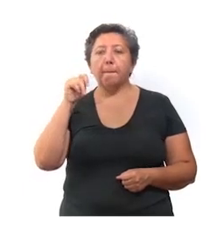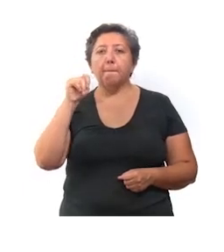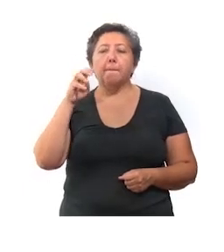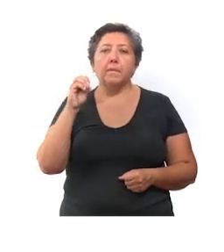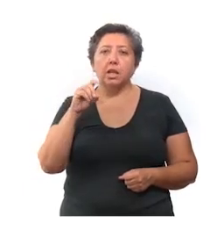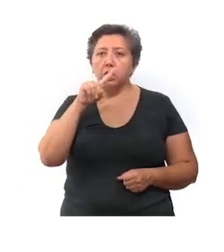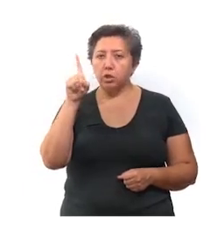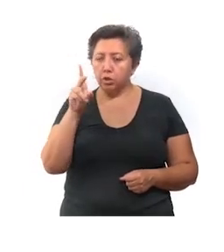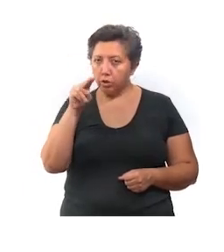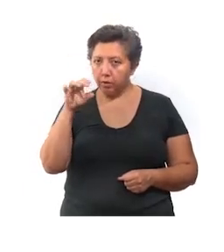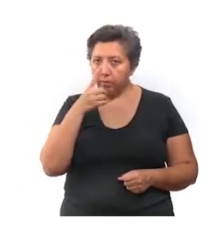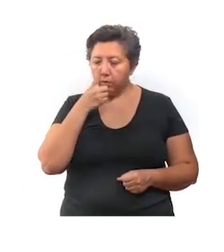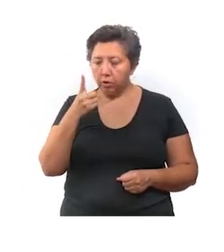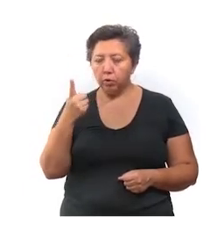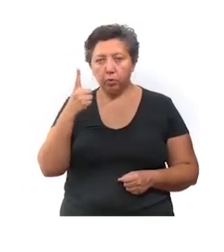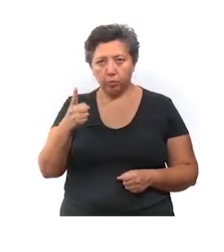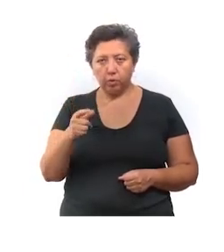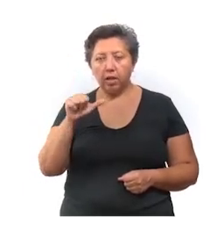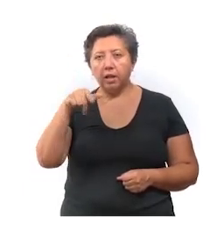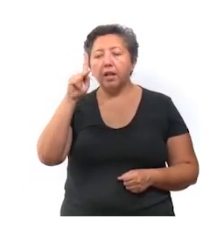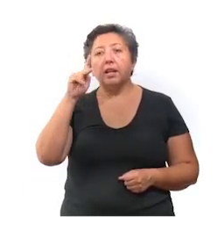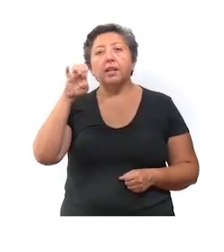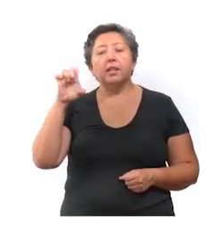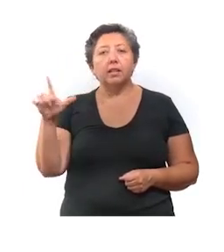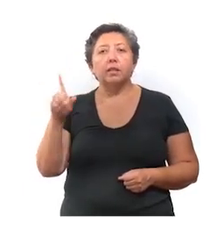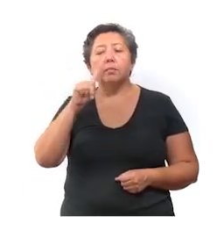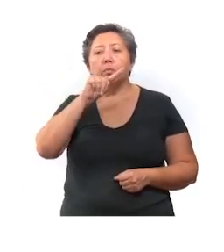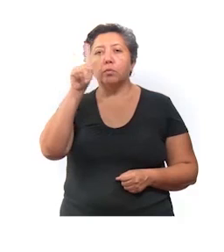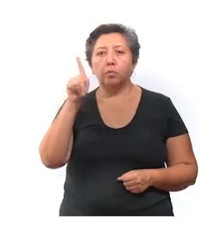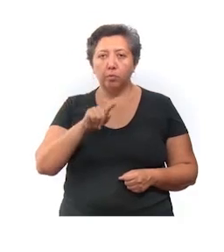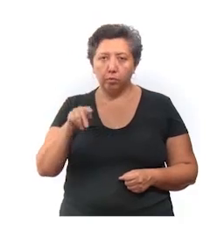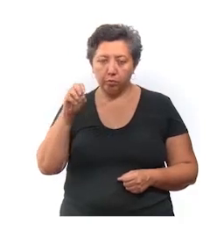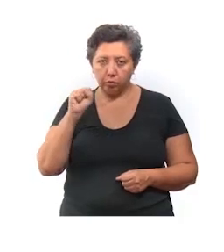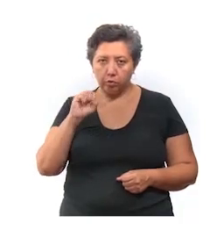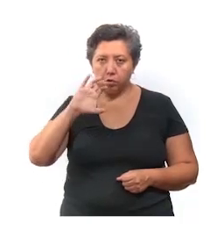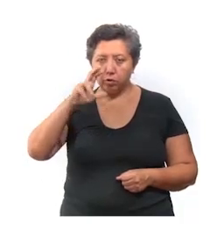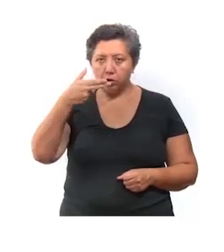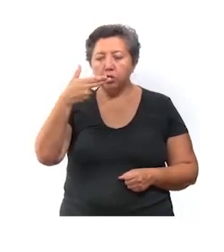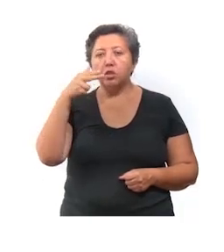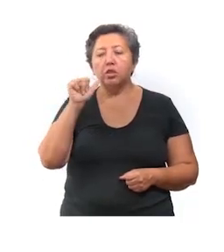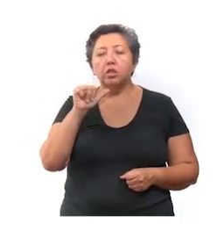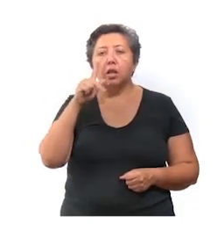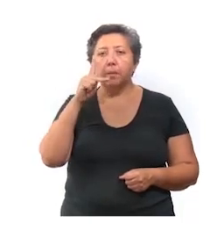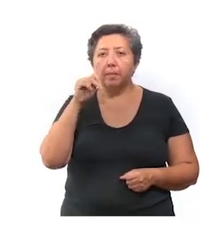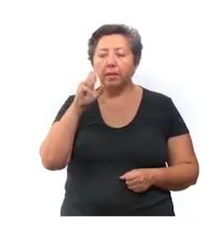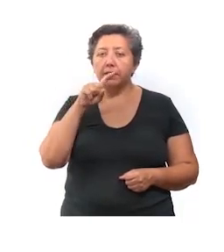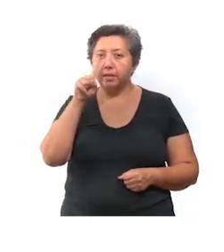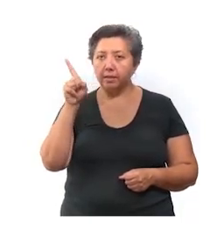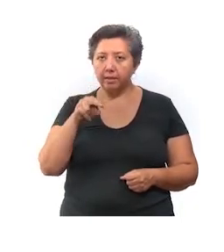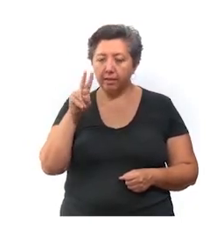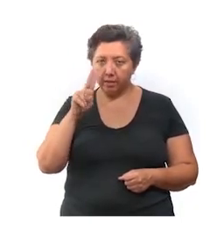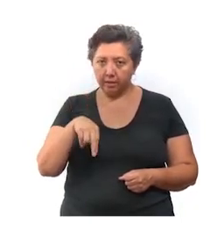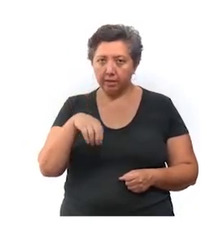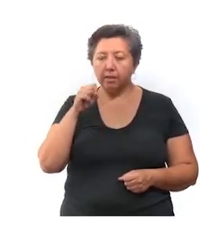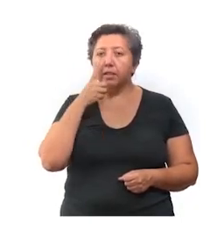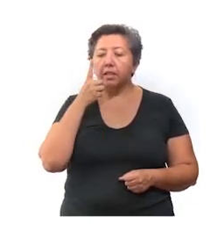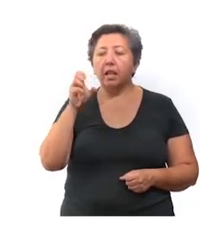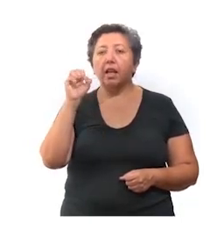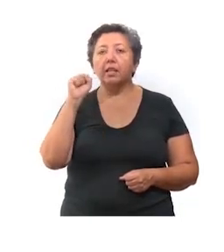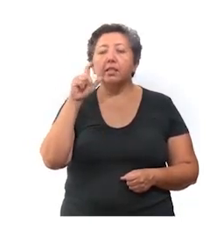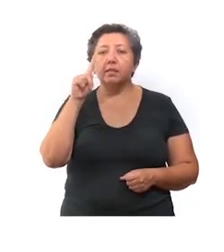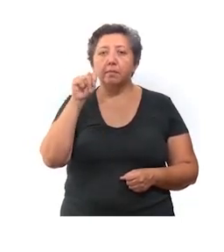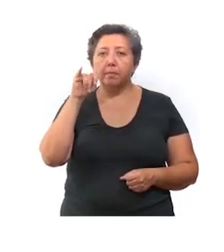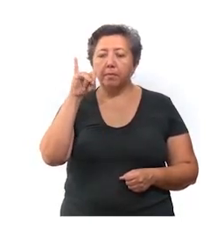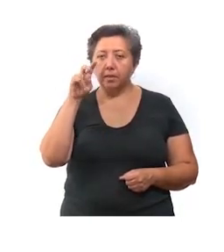Tinum, Zucacap y 1 en Aquil, Butzós, Chapap, Cusamá, San, Sinsantún,